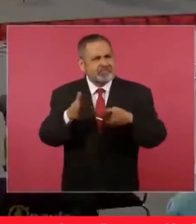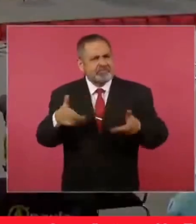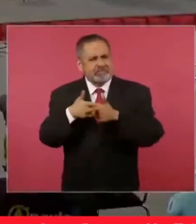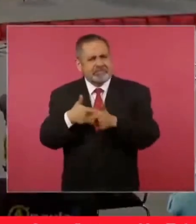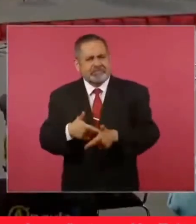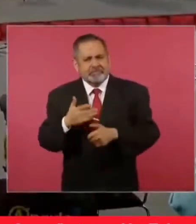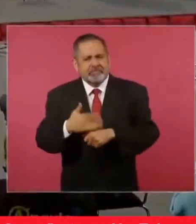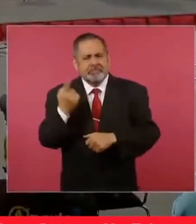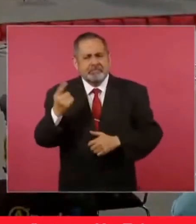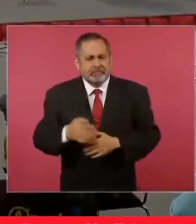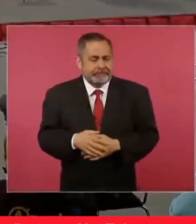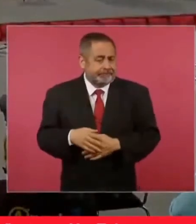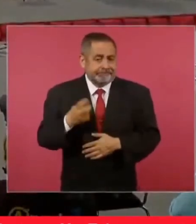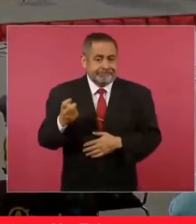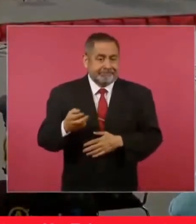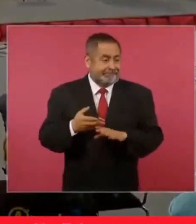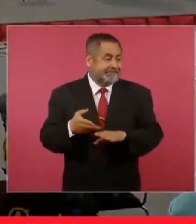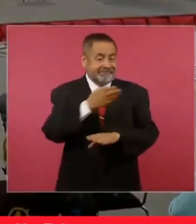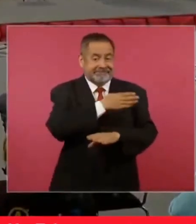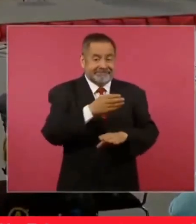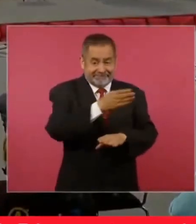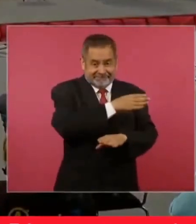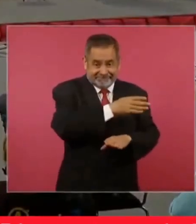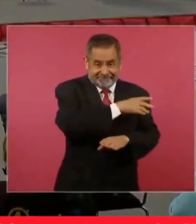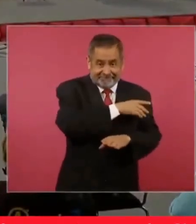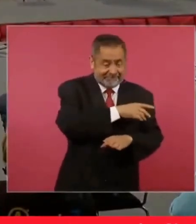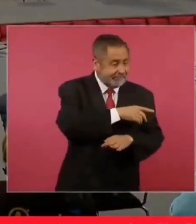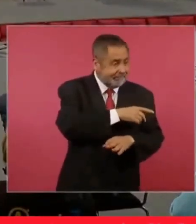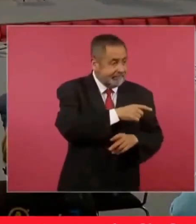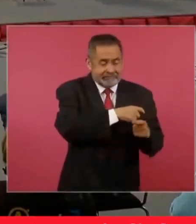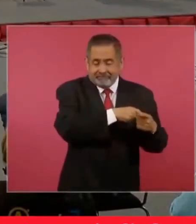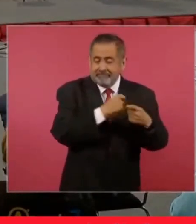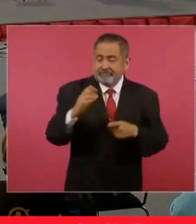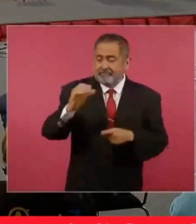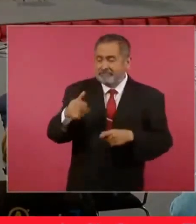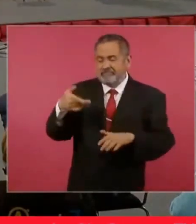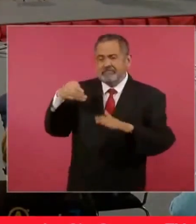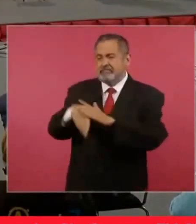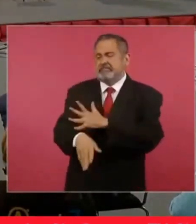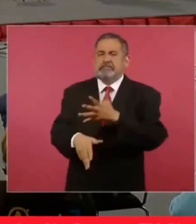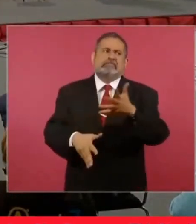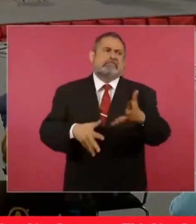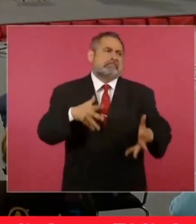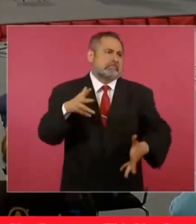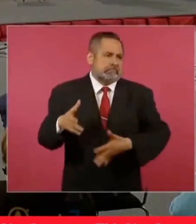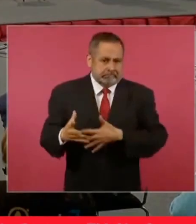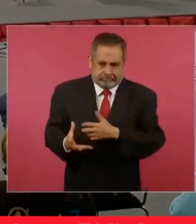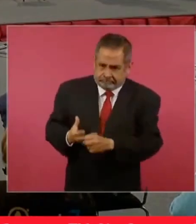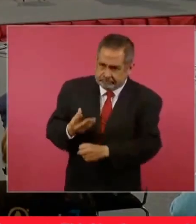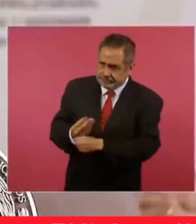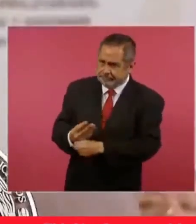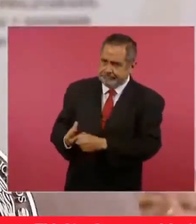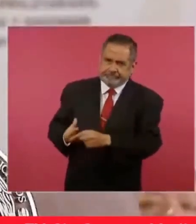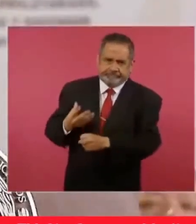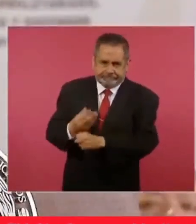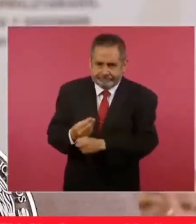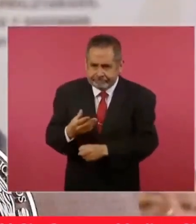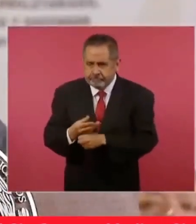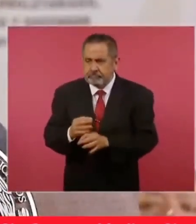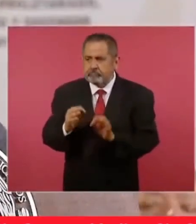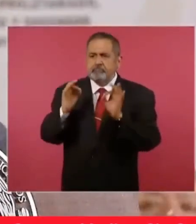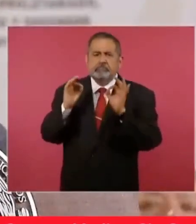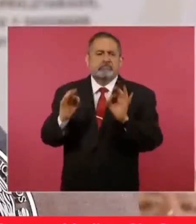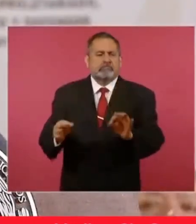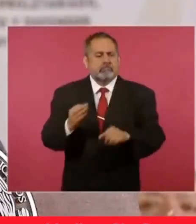Porque así nos dejaron cuando entregaron la CFE. Hoy lo hemos dicho con toda claridad, tenemos las